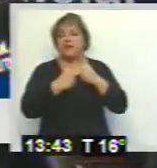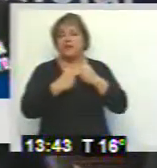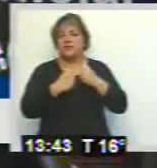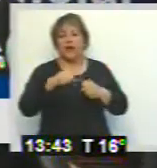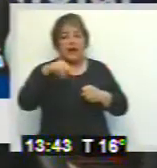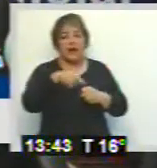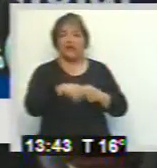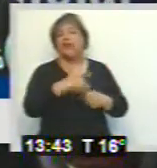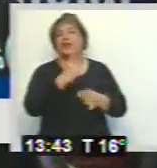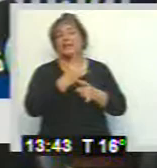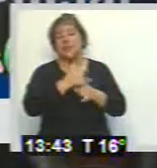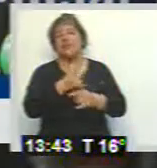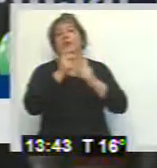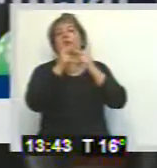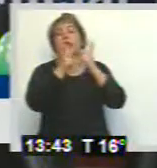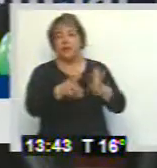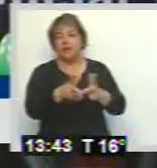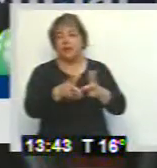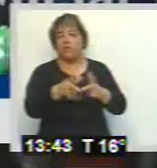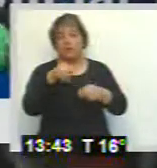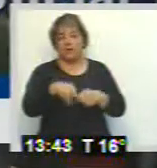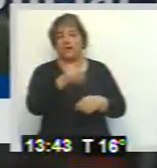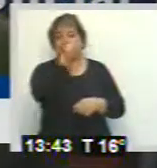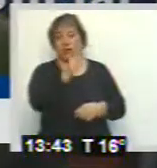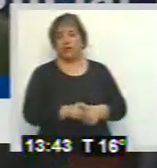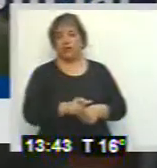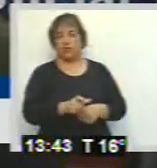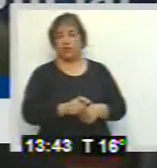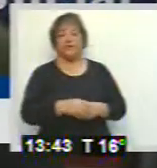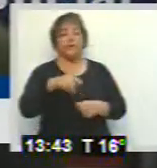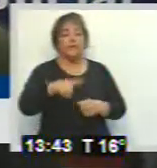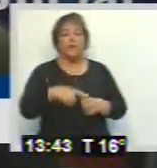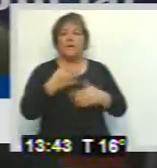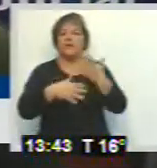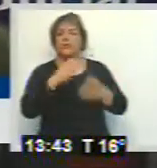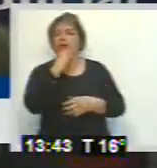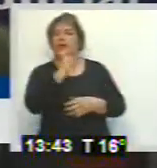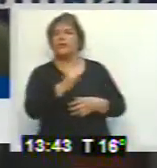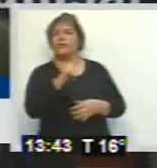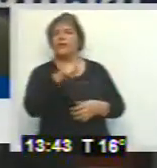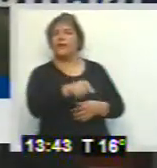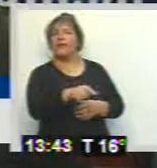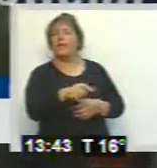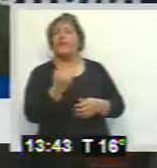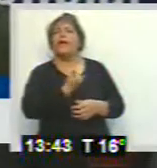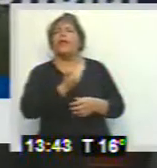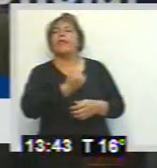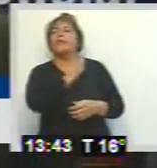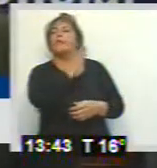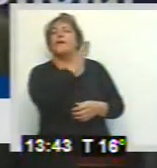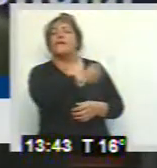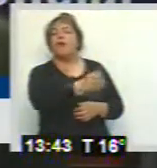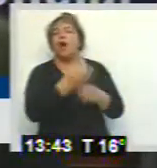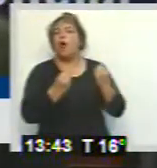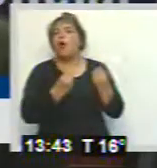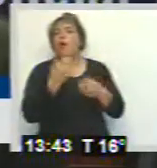lo que recalcamos en esto, en el proceder de estas personas. Para realizar una denuncia de este tipo, ¿a dónde debe dirigirse o cómo debe